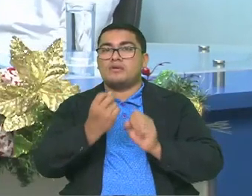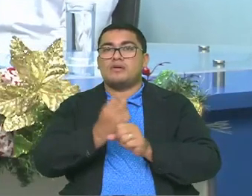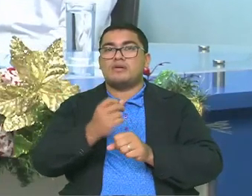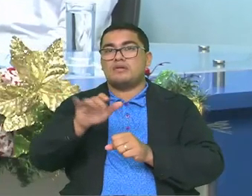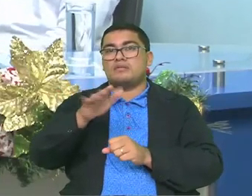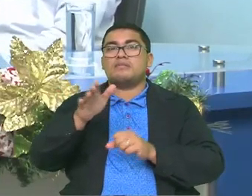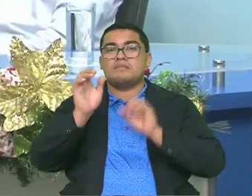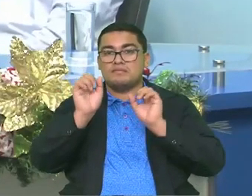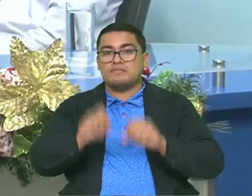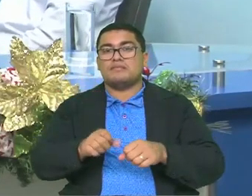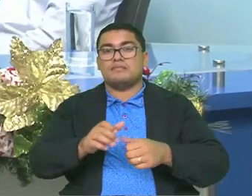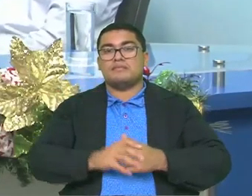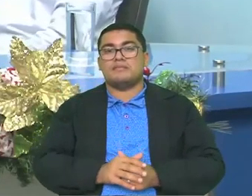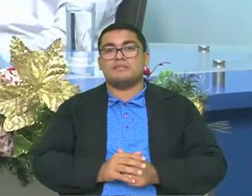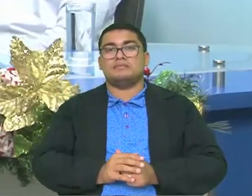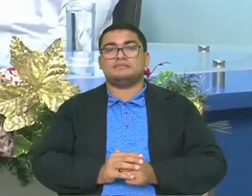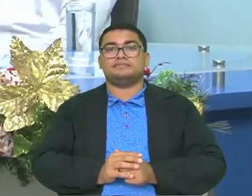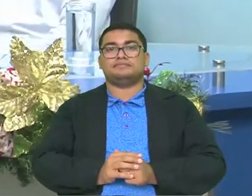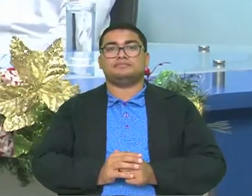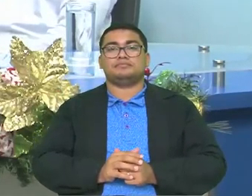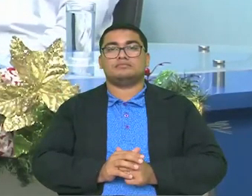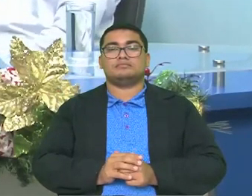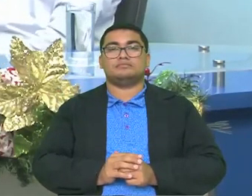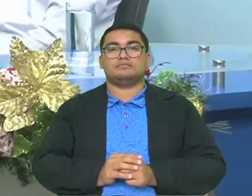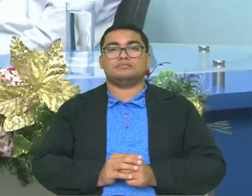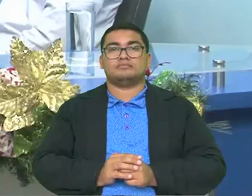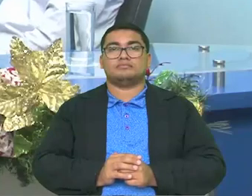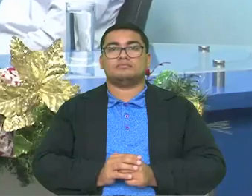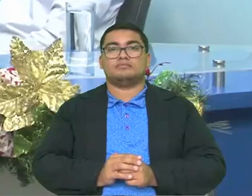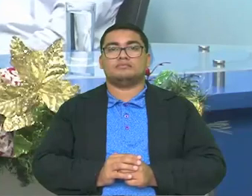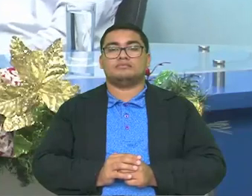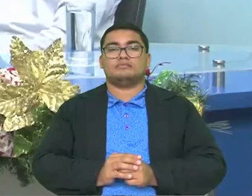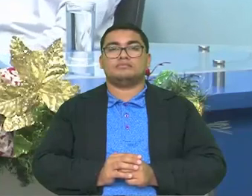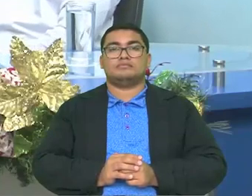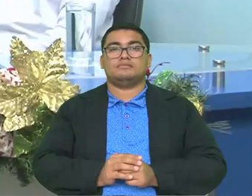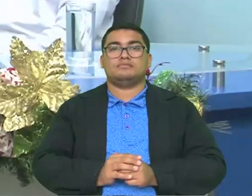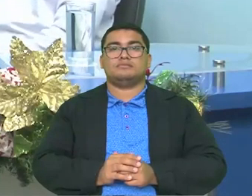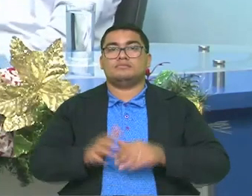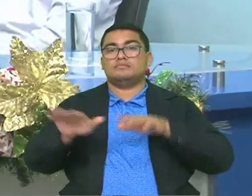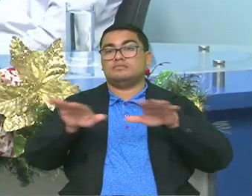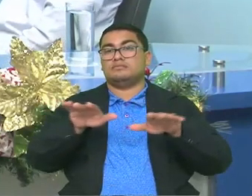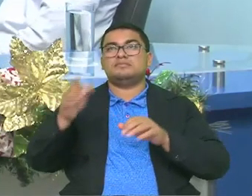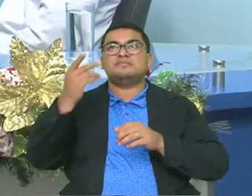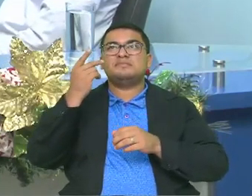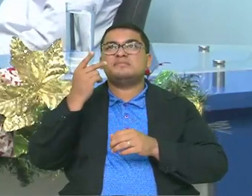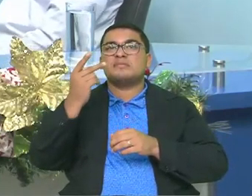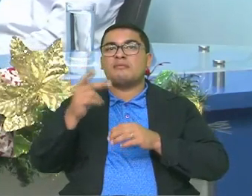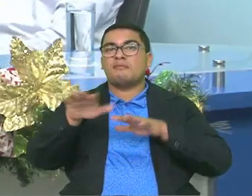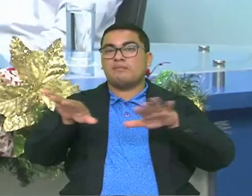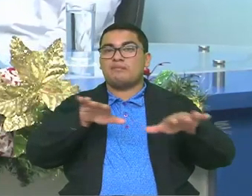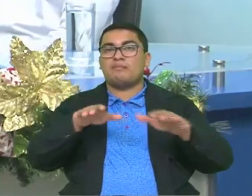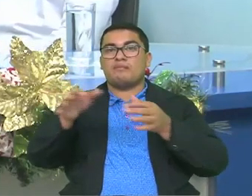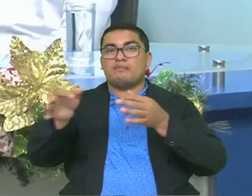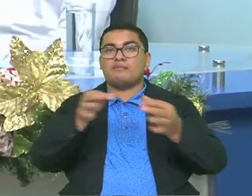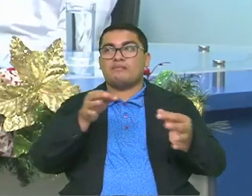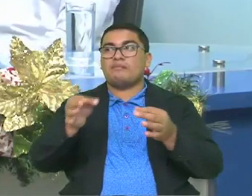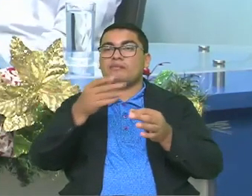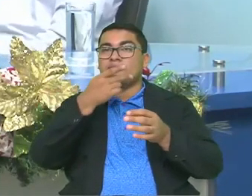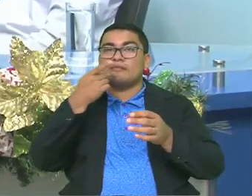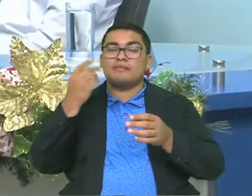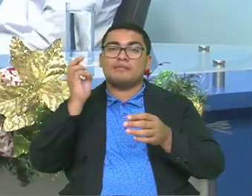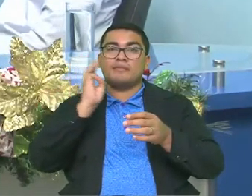pérdida de la visión? ¿Cómo se hace, por ejemplo, si en caso toca a los niños que todavía no pueden hablar,